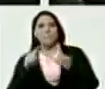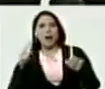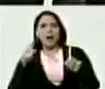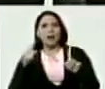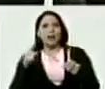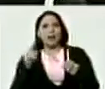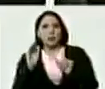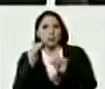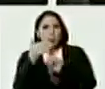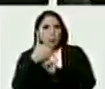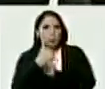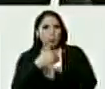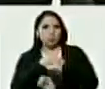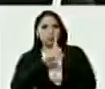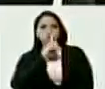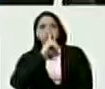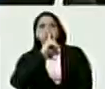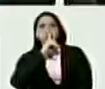disimular